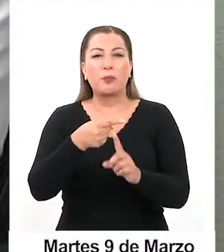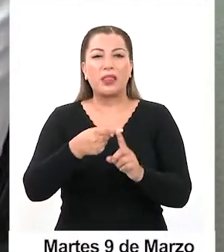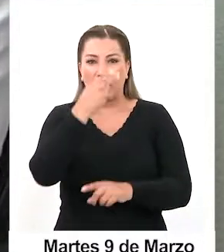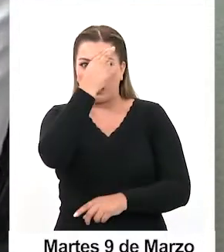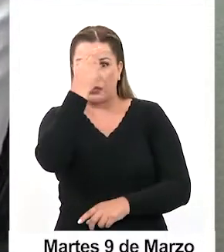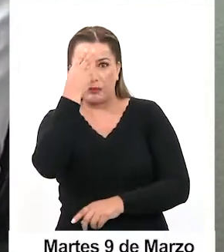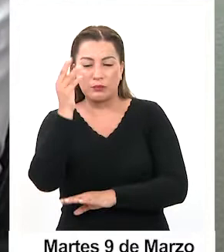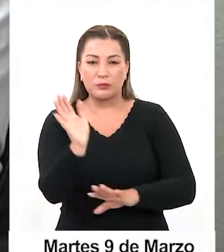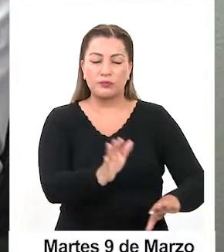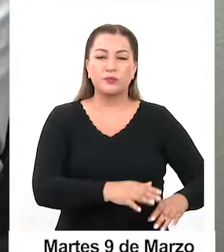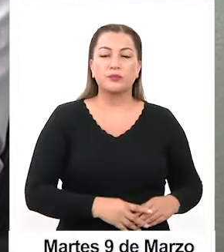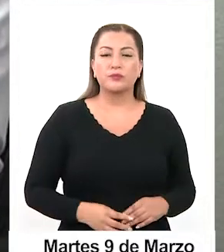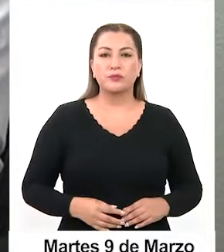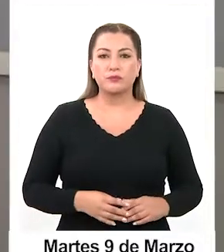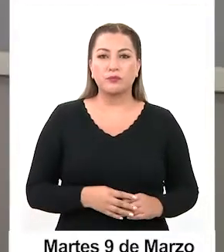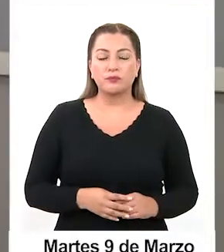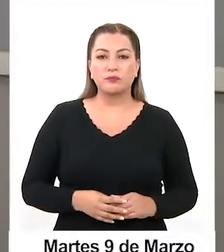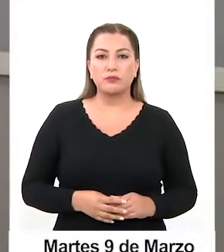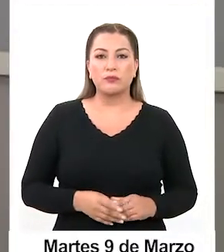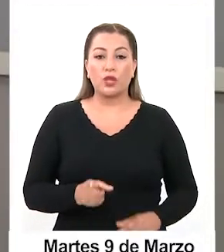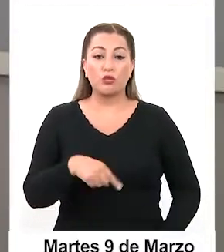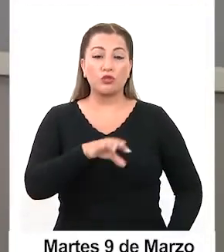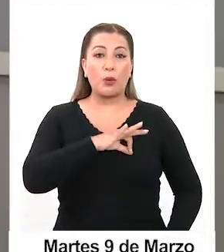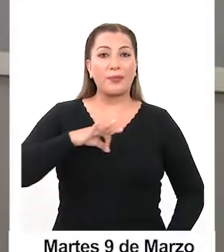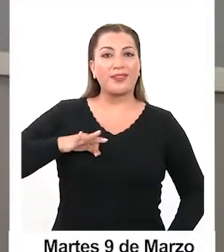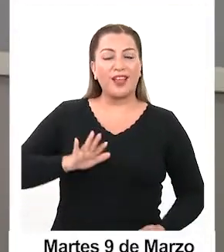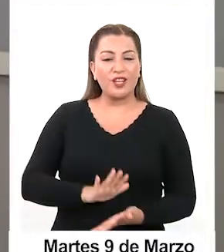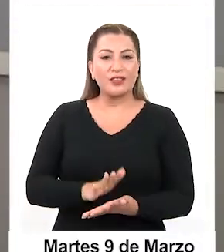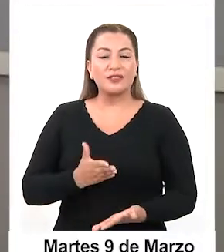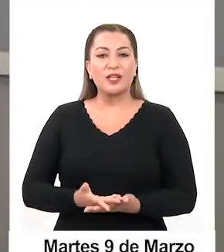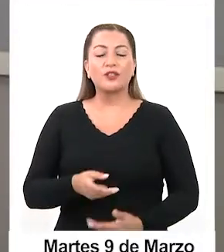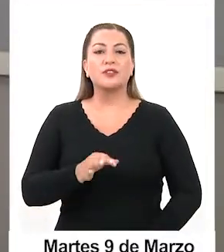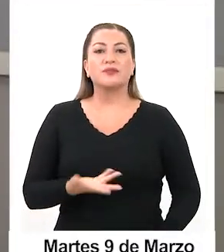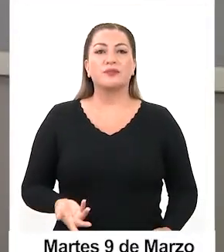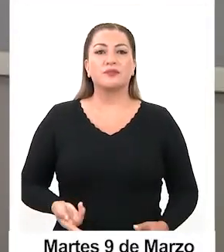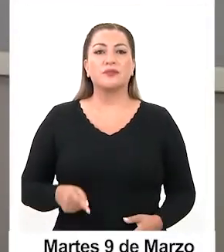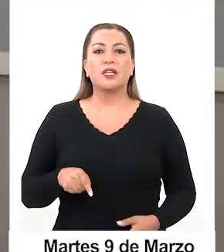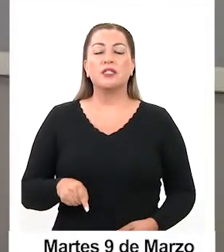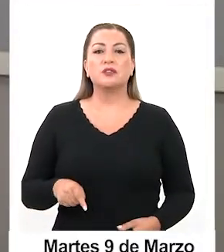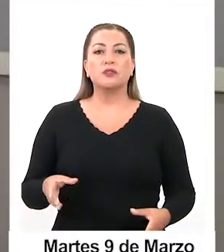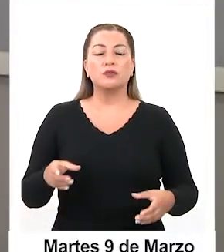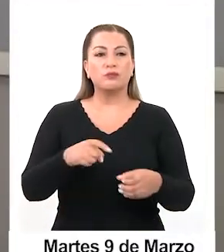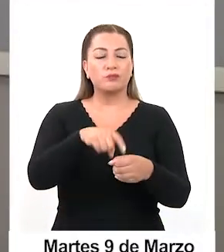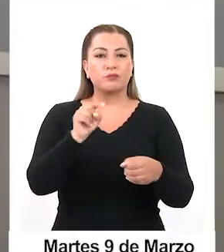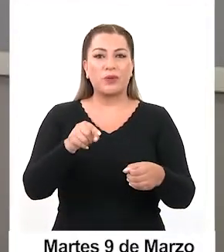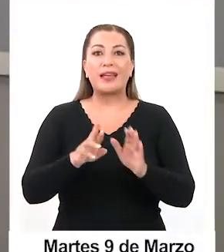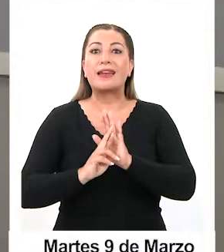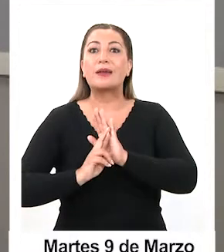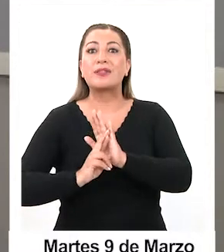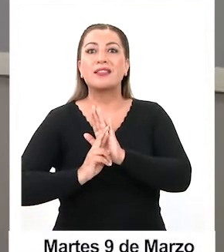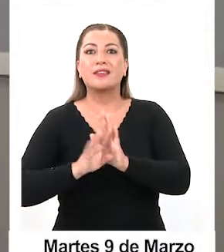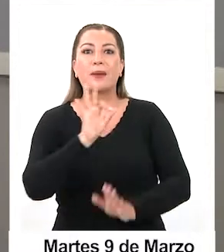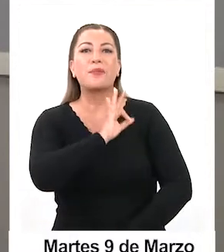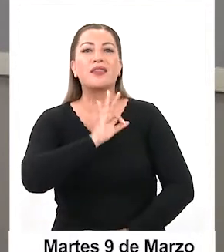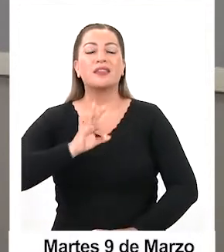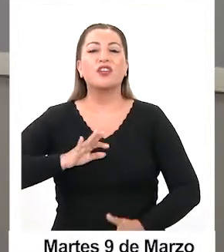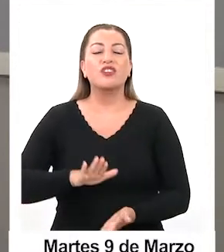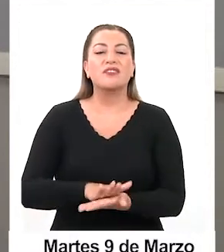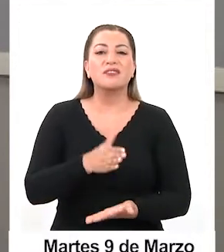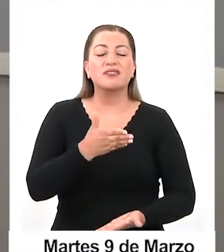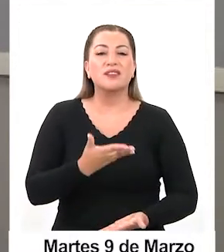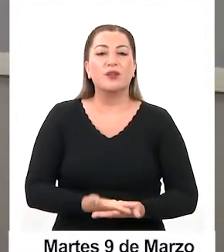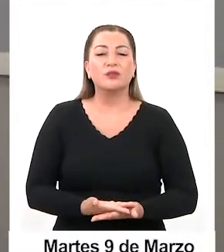Bueno, nosotros, como Ministerio de Salud, la Seremi de Salud es un órgano desconcentrado que representa al Ministerio en la